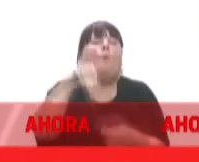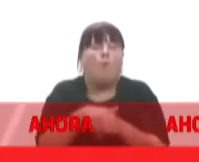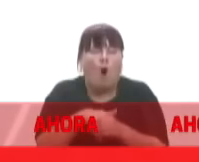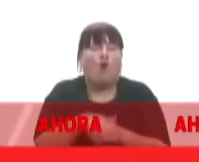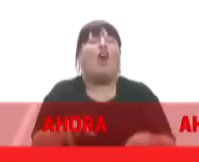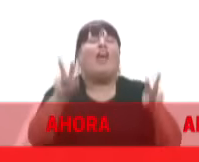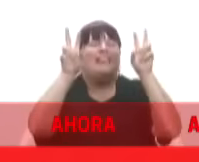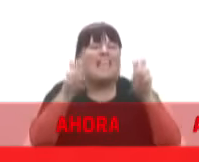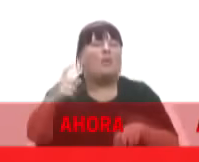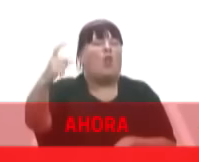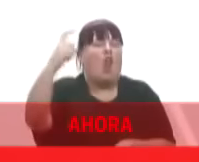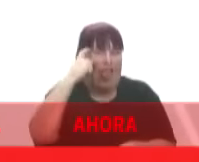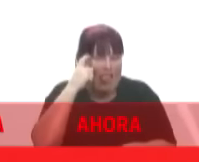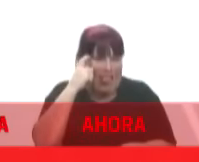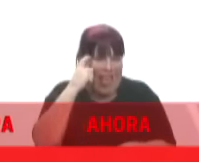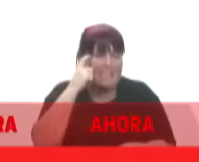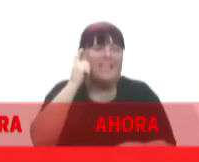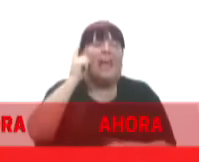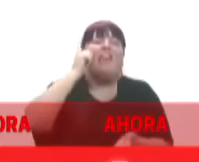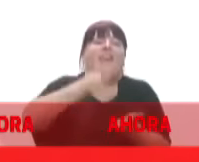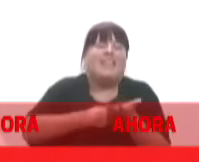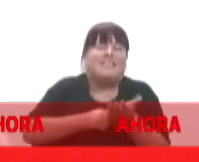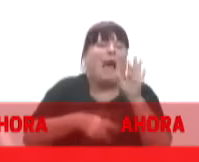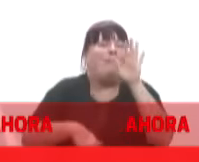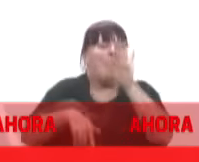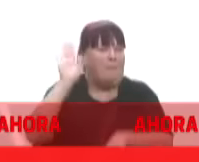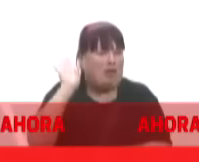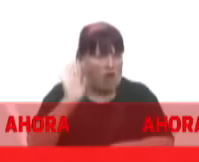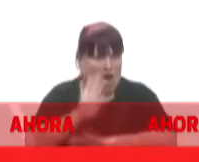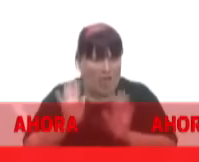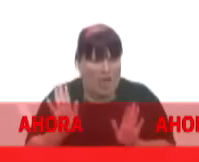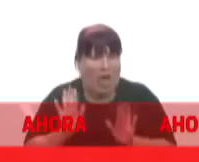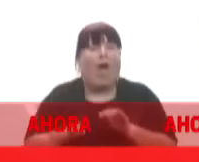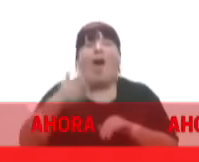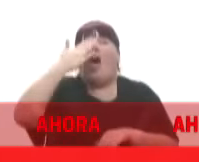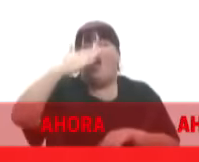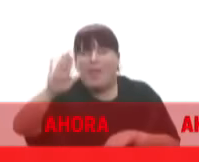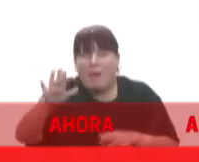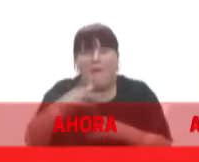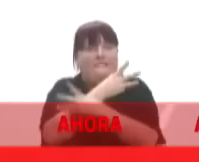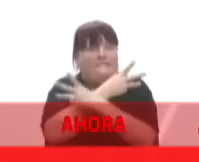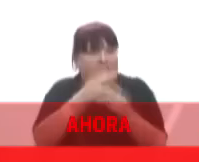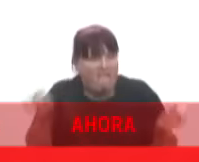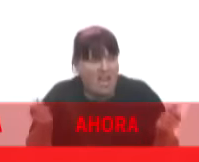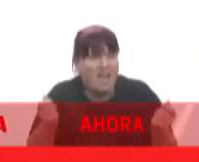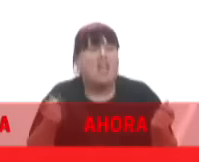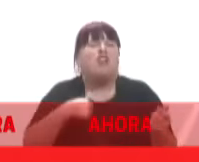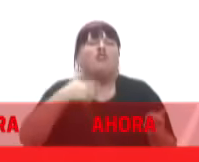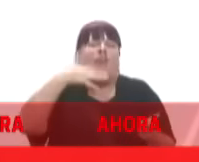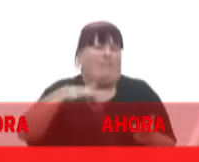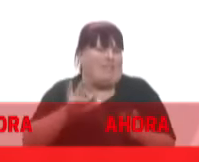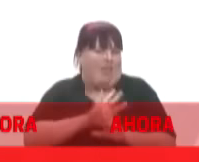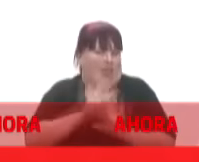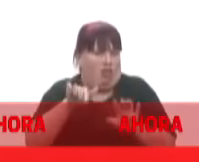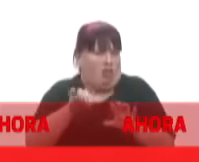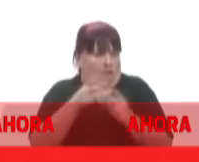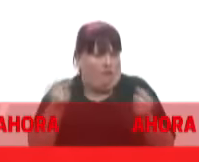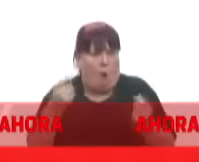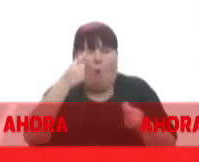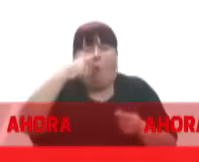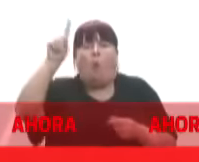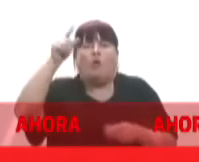el título bloques, 10 ¿no? del dictamen de la mayoría. Después, terminado eso, entiendo que se termina, creo que el